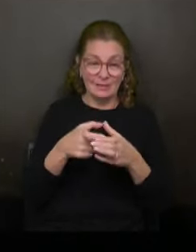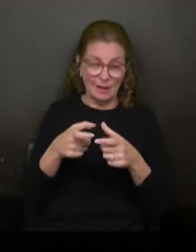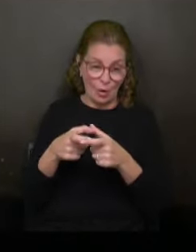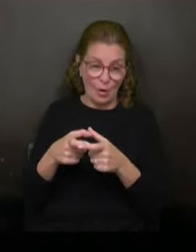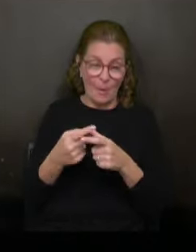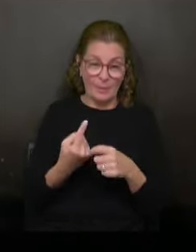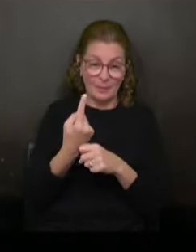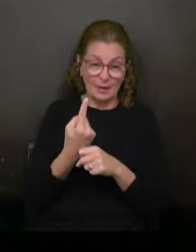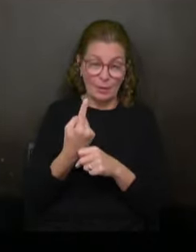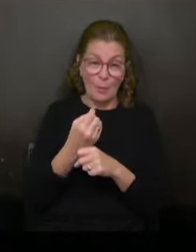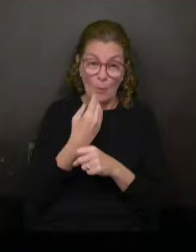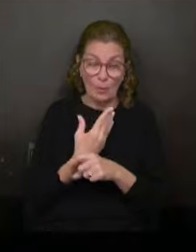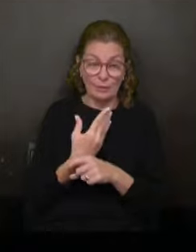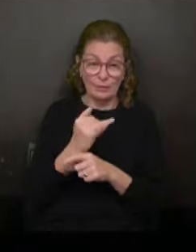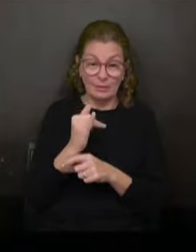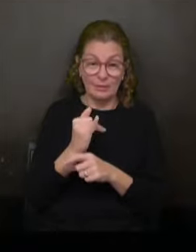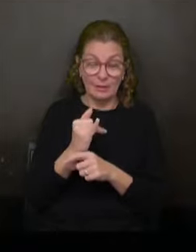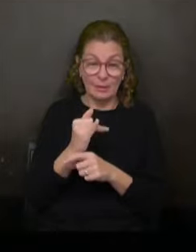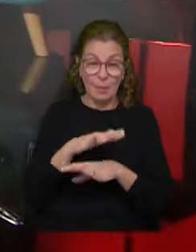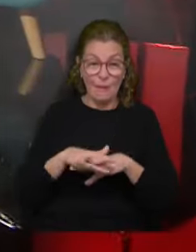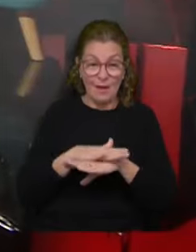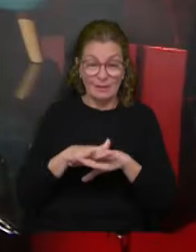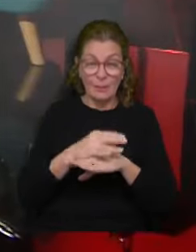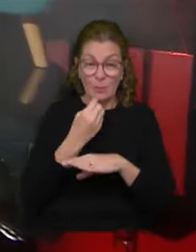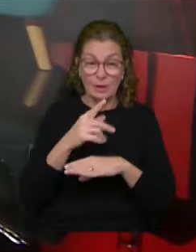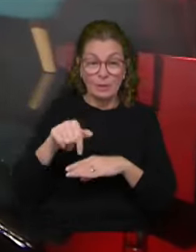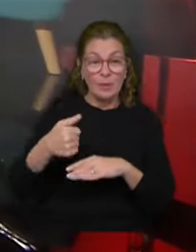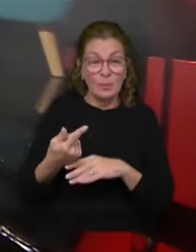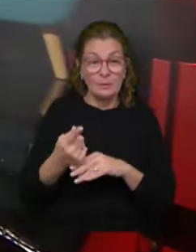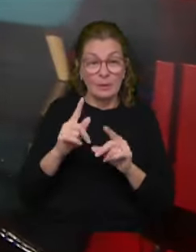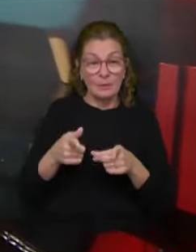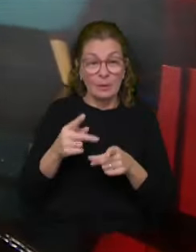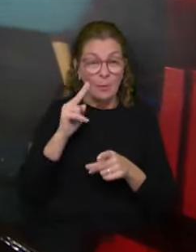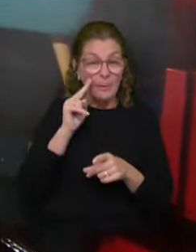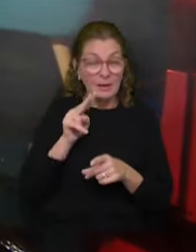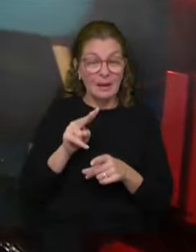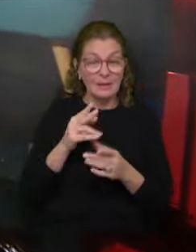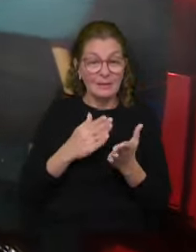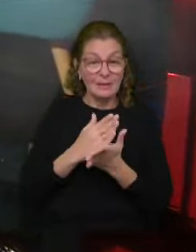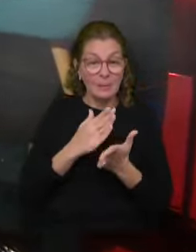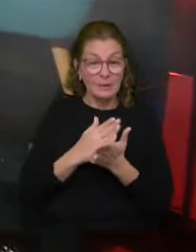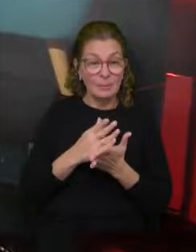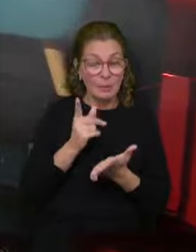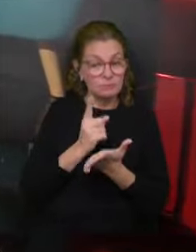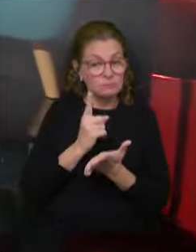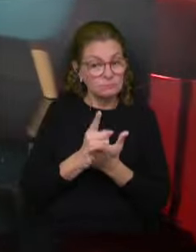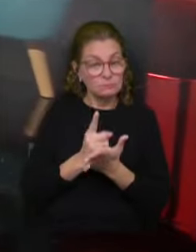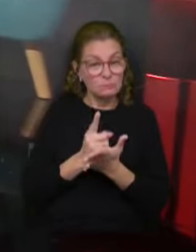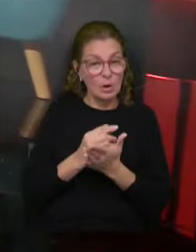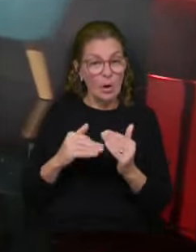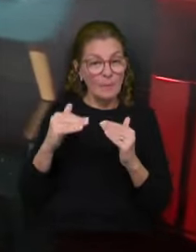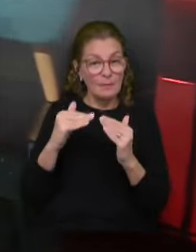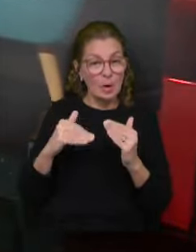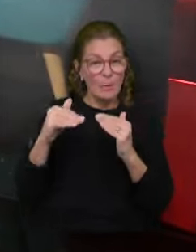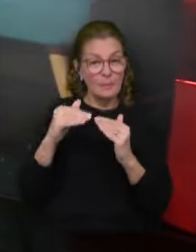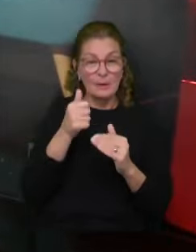desde el primero fueron muy buenos y generaron una buena base, también después hay una mirada permanente de exigir lo mismo